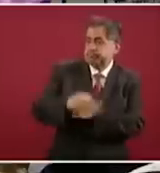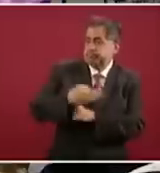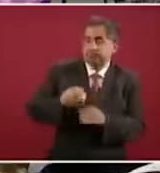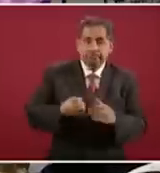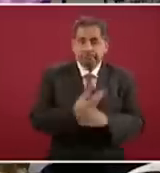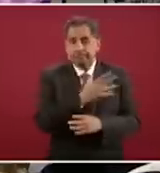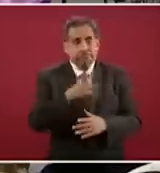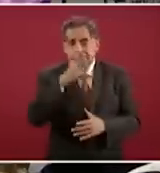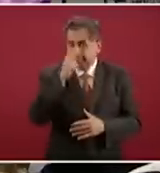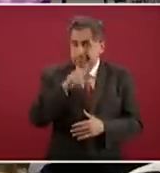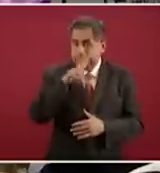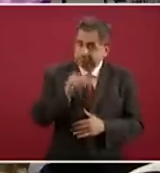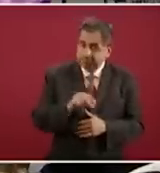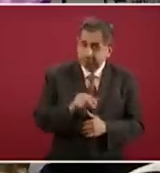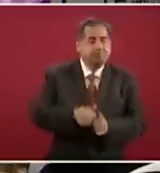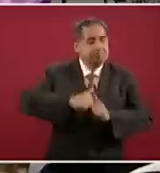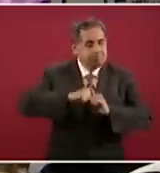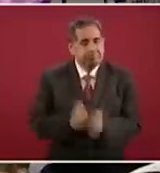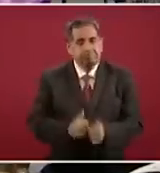fianza.